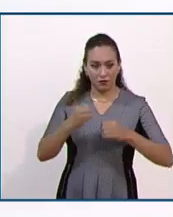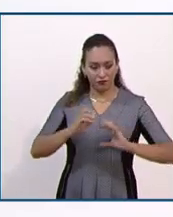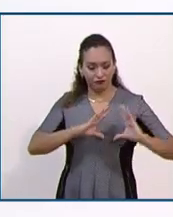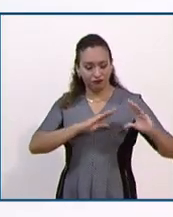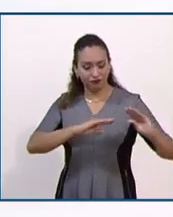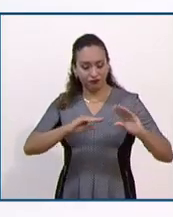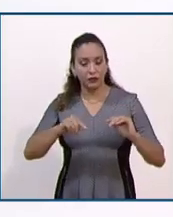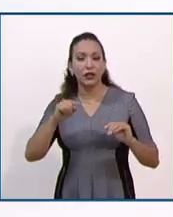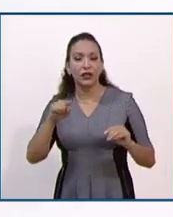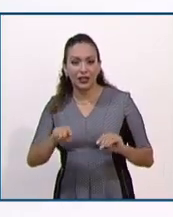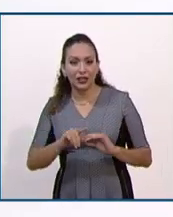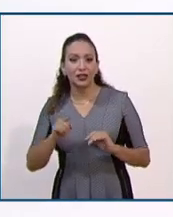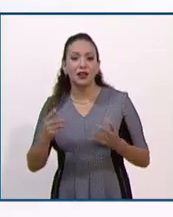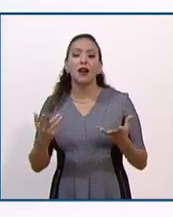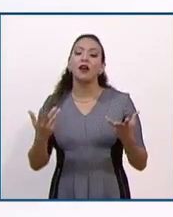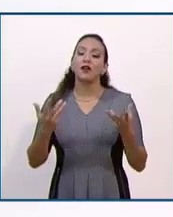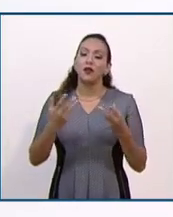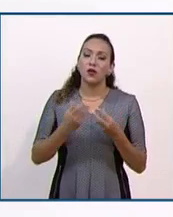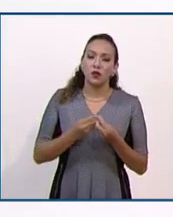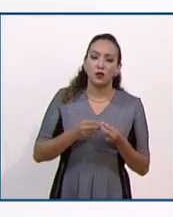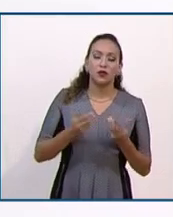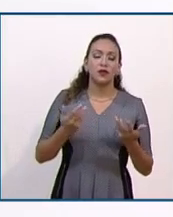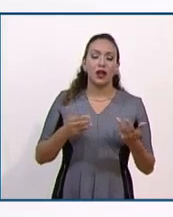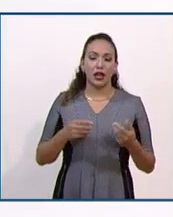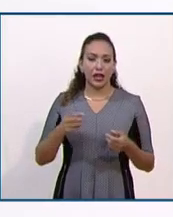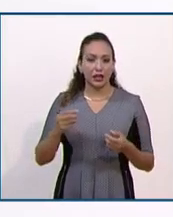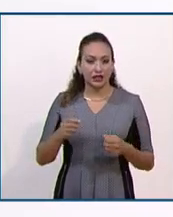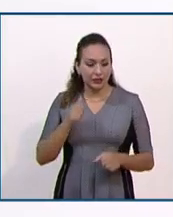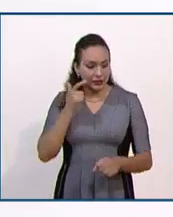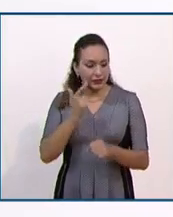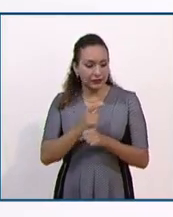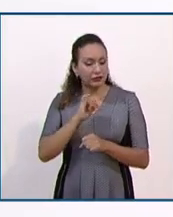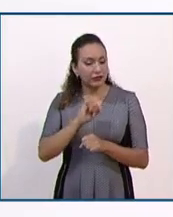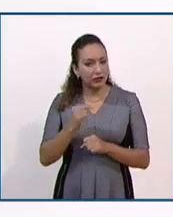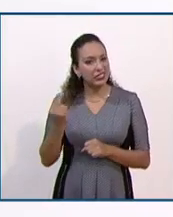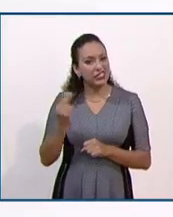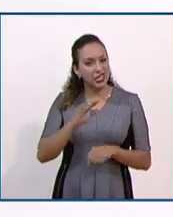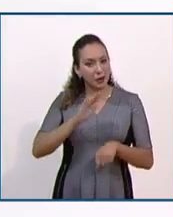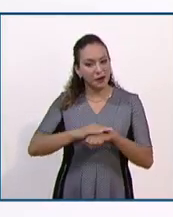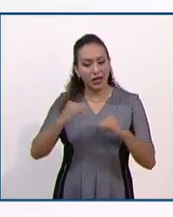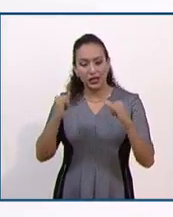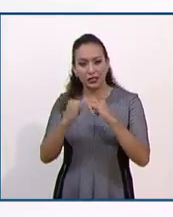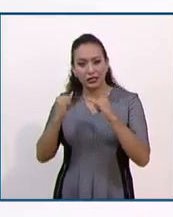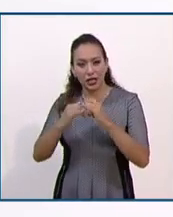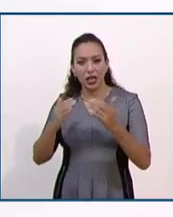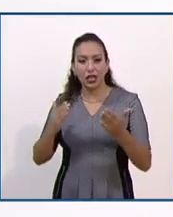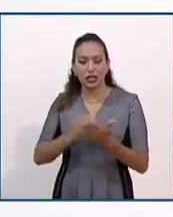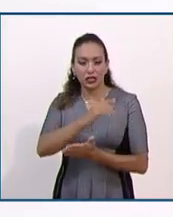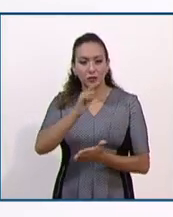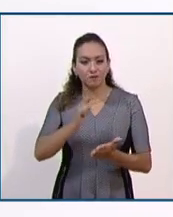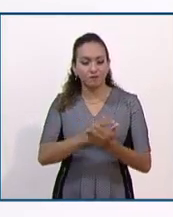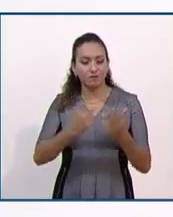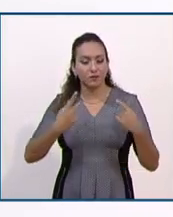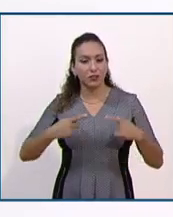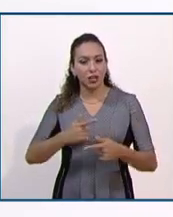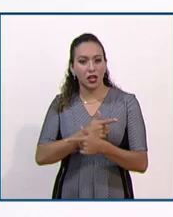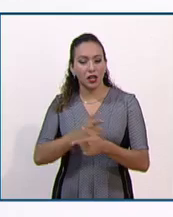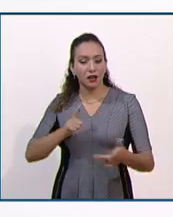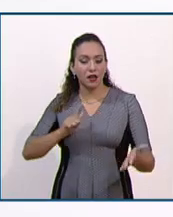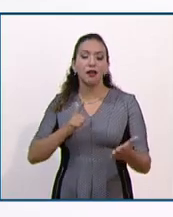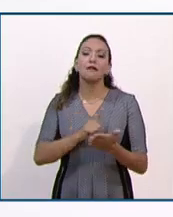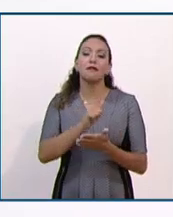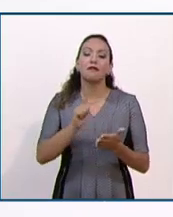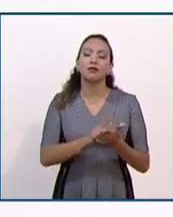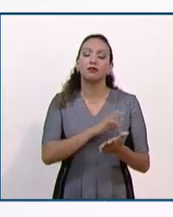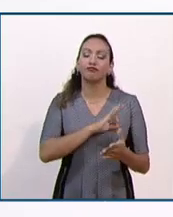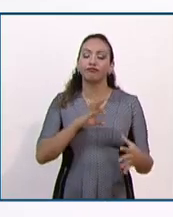suma a la necesidad de que el Estado mexicano siga trabajando en la construcción de instituciones justas, de instituciones democráticas.